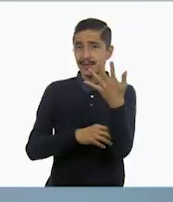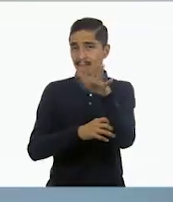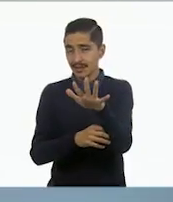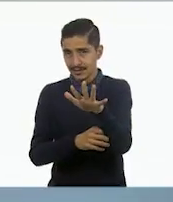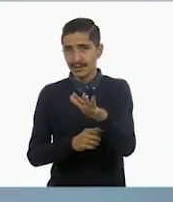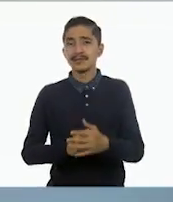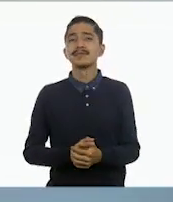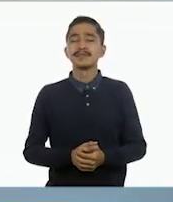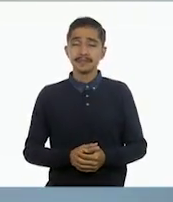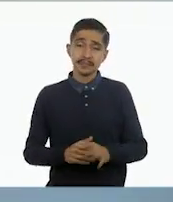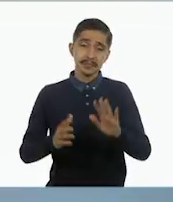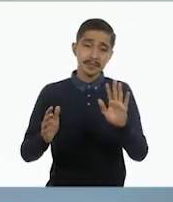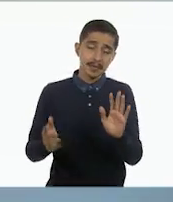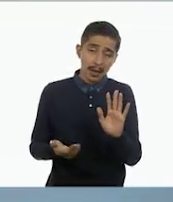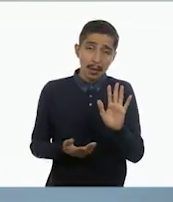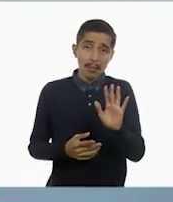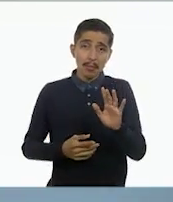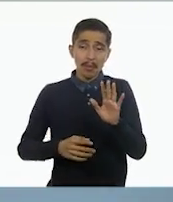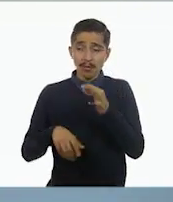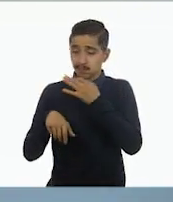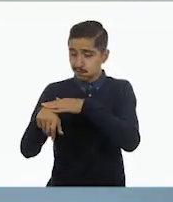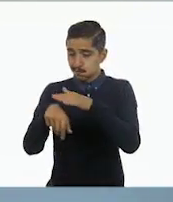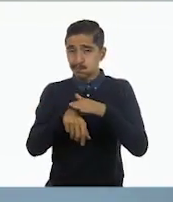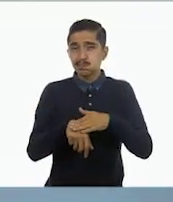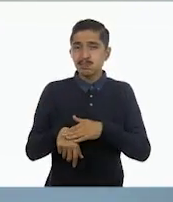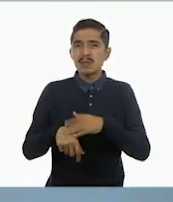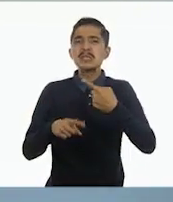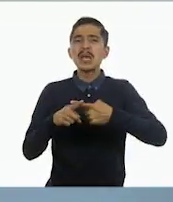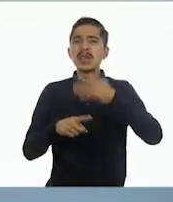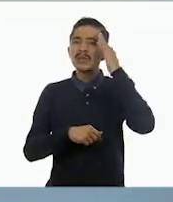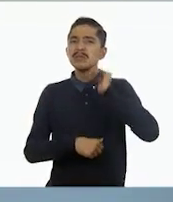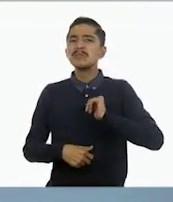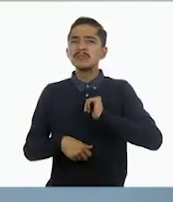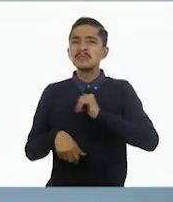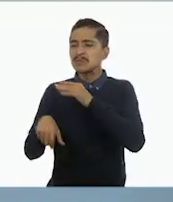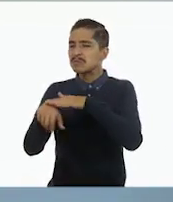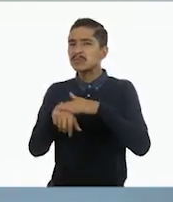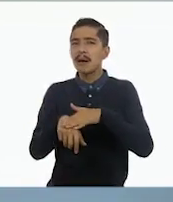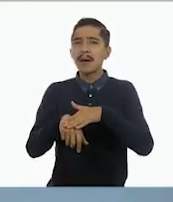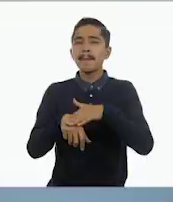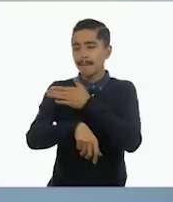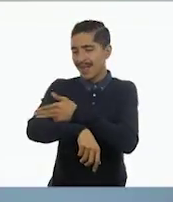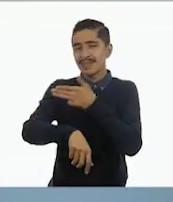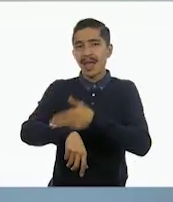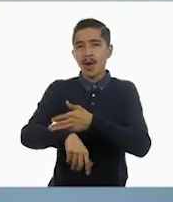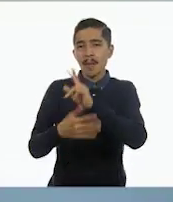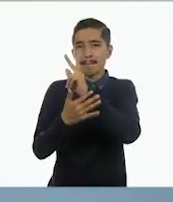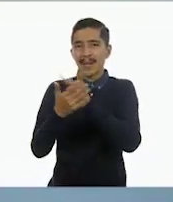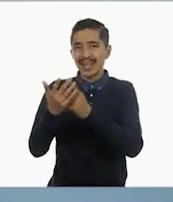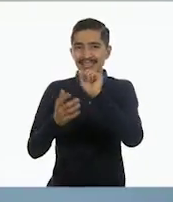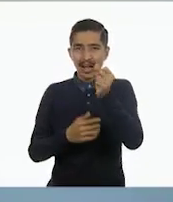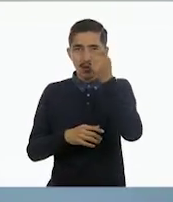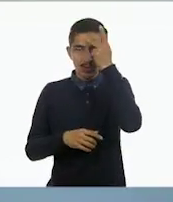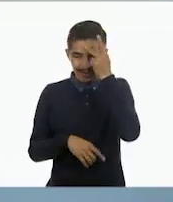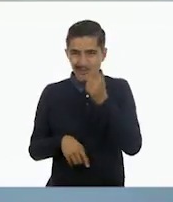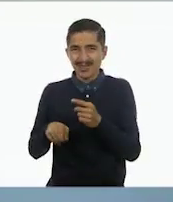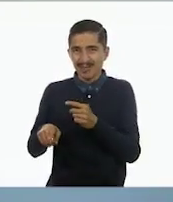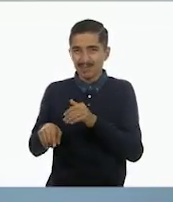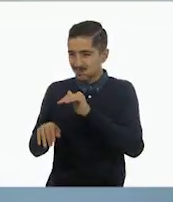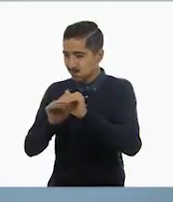1910, según fue convocada por Francisco I. Madero en el Plan de San Luis Potosí.